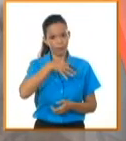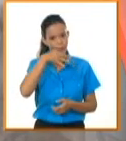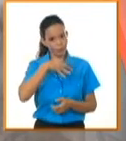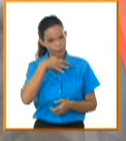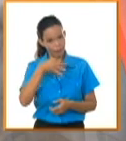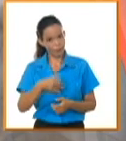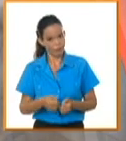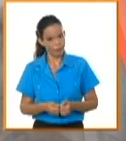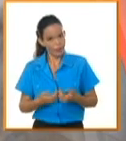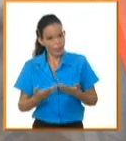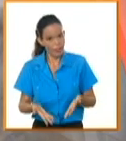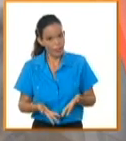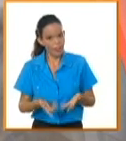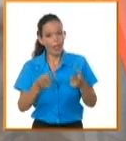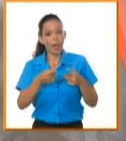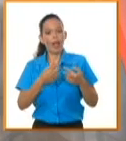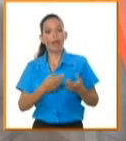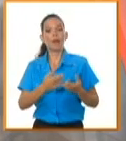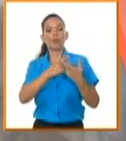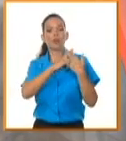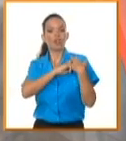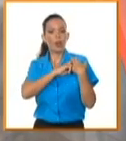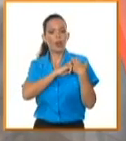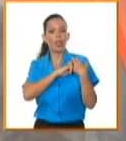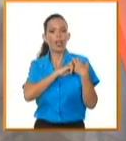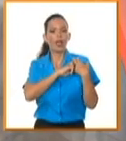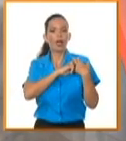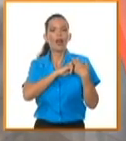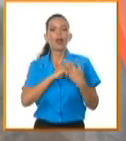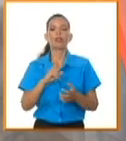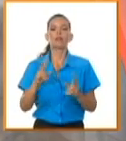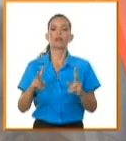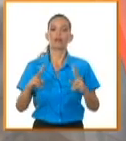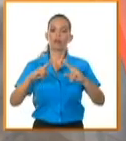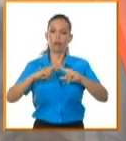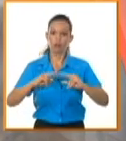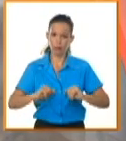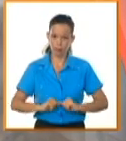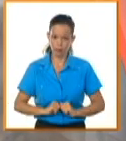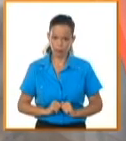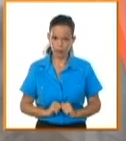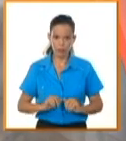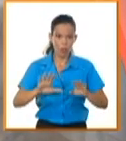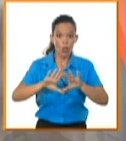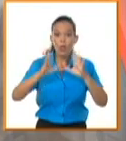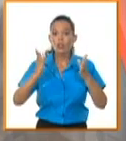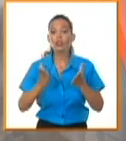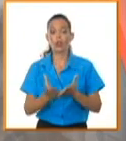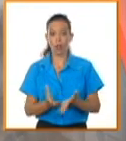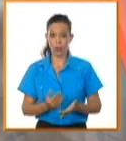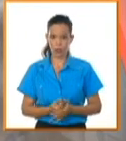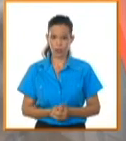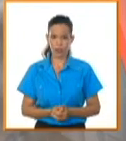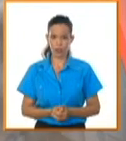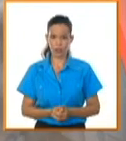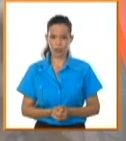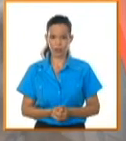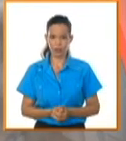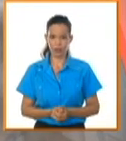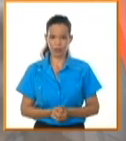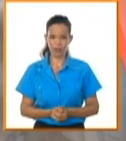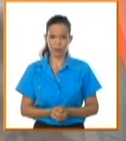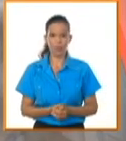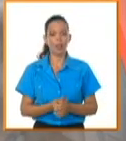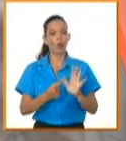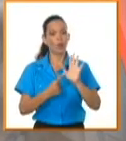responsabilidad que es compartida Es decir es todos los que tenemos de una forma u otra y con estos números que